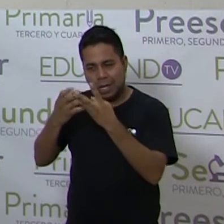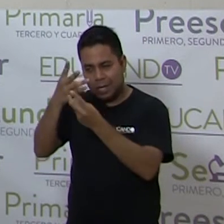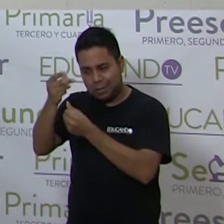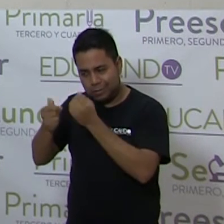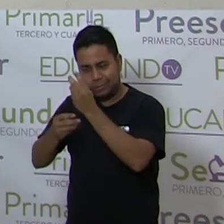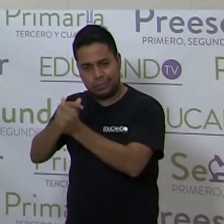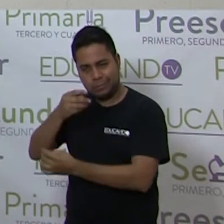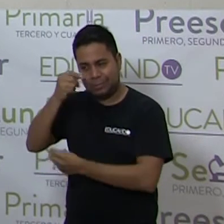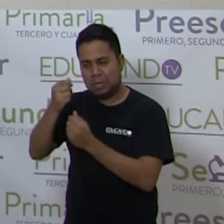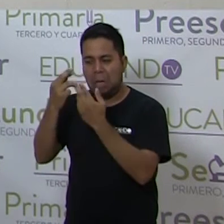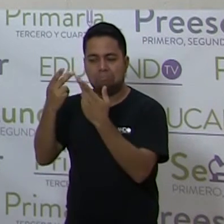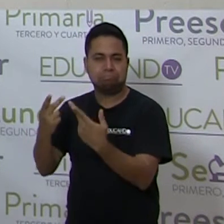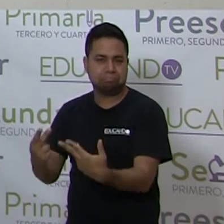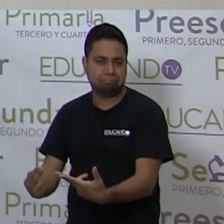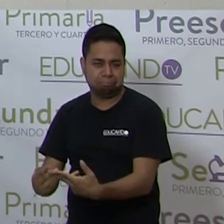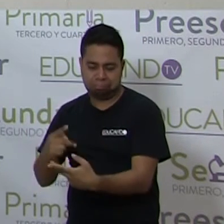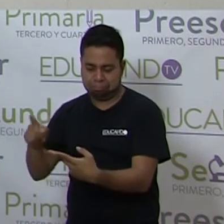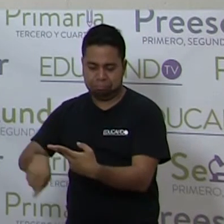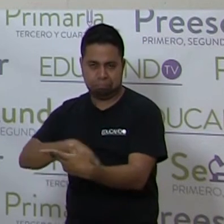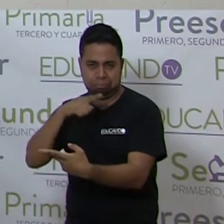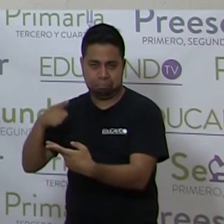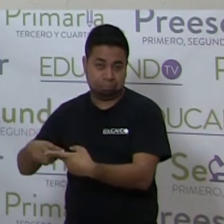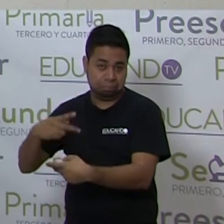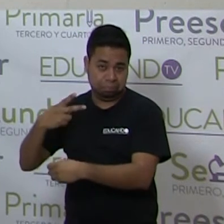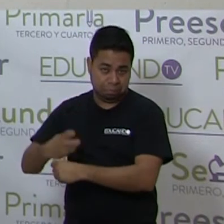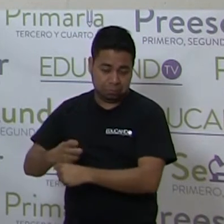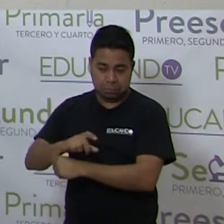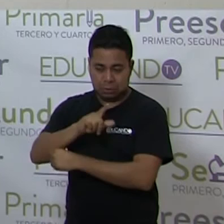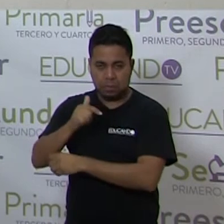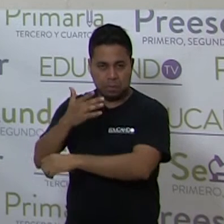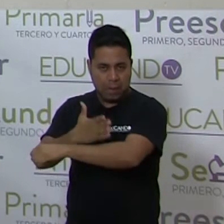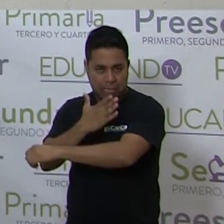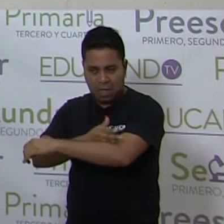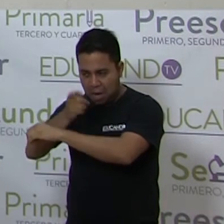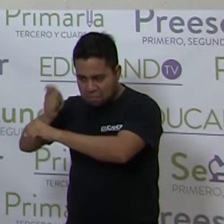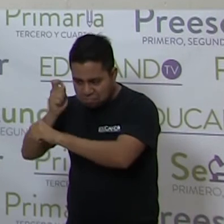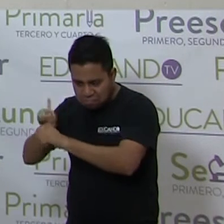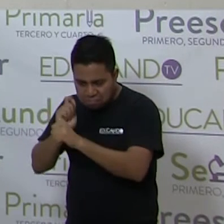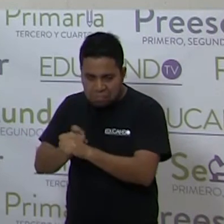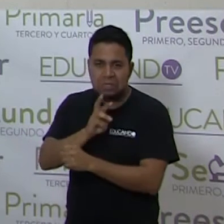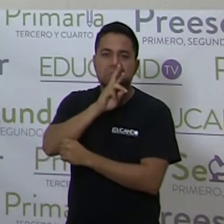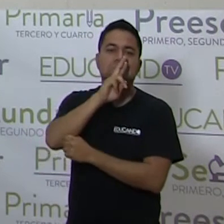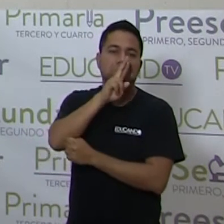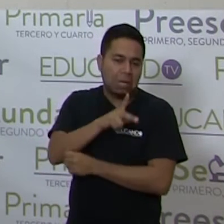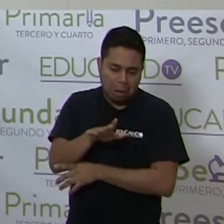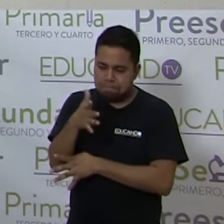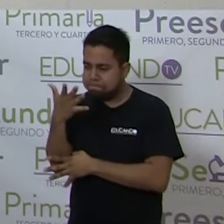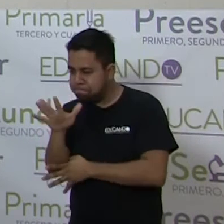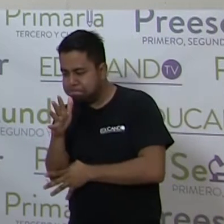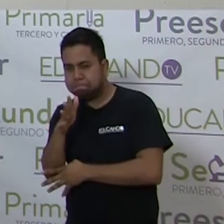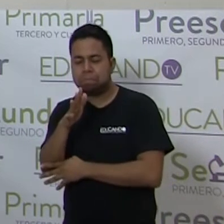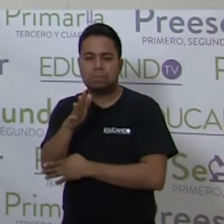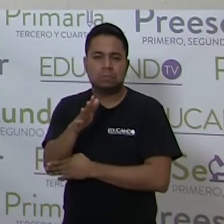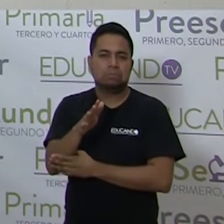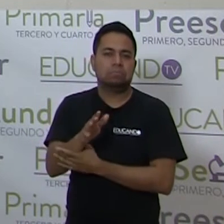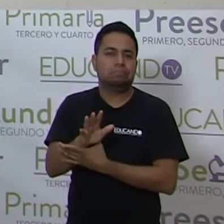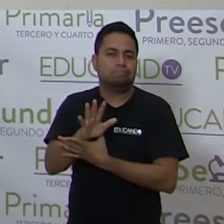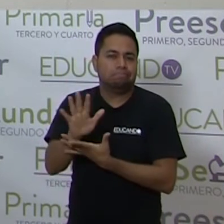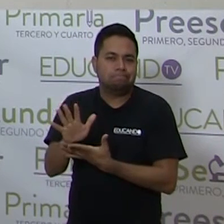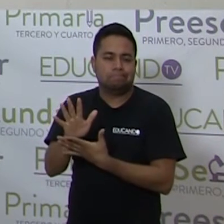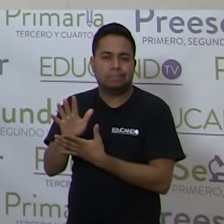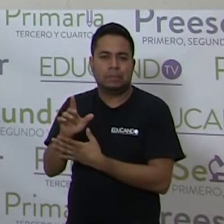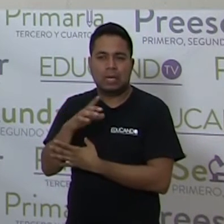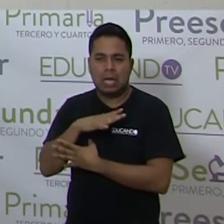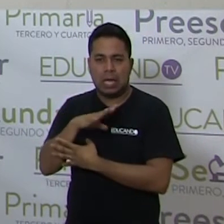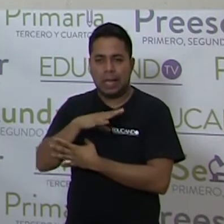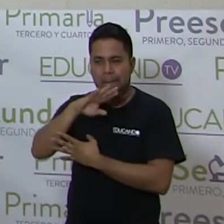se derriten, y después los hace de madera y ya está un poco mejor, pero todavía no. Y total, ya cuando entra